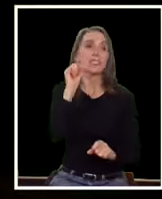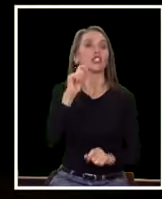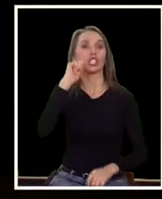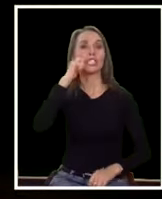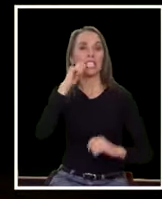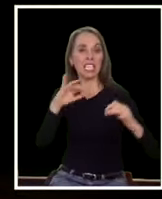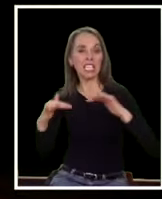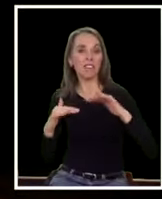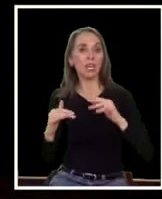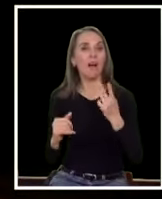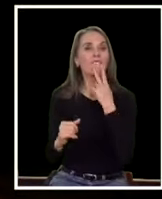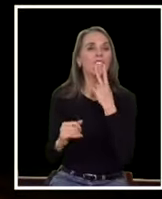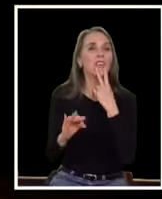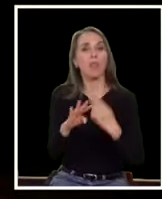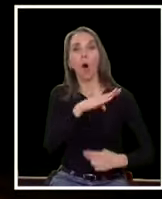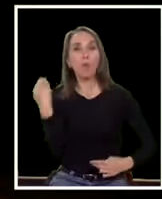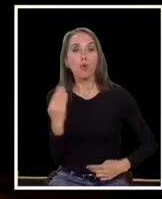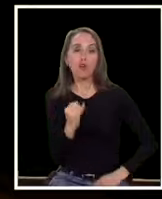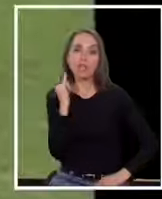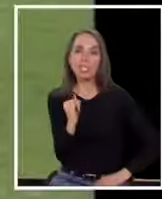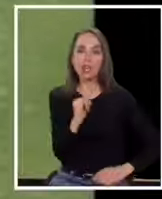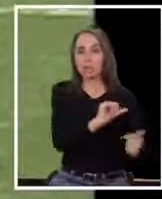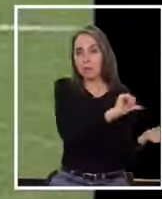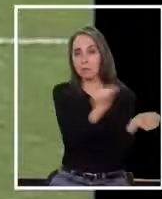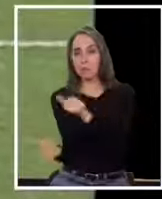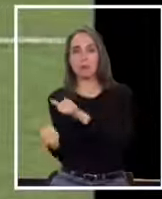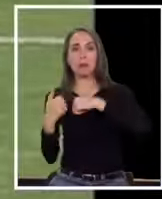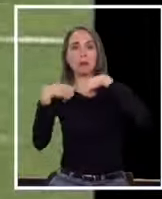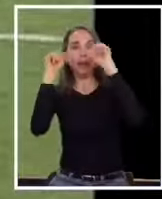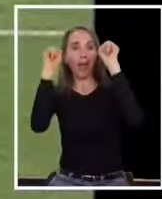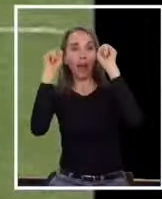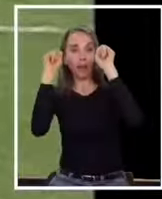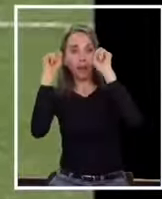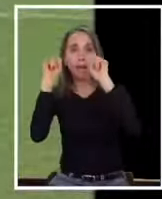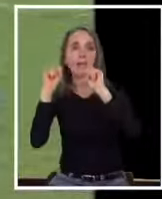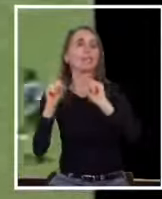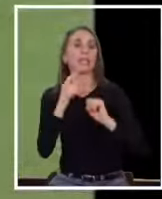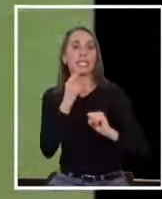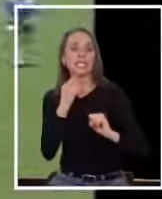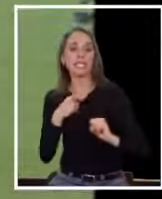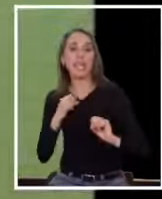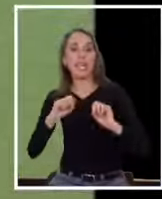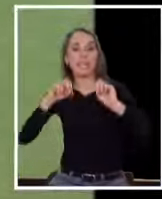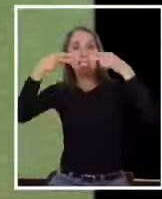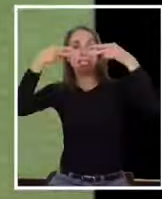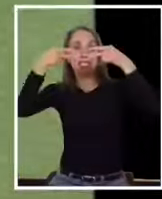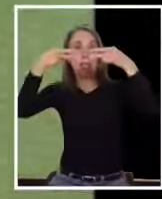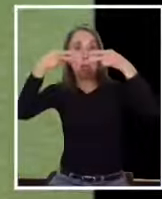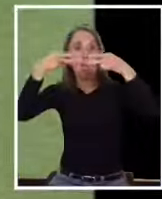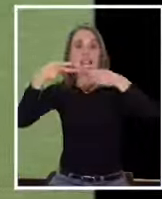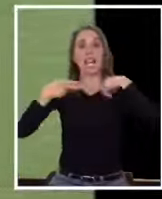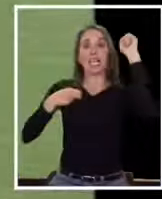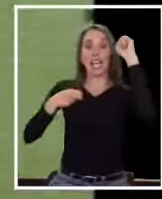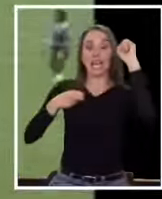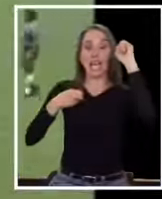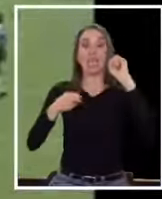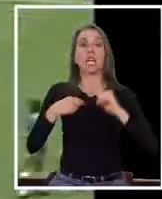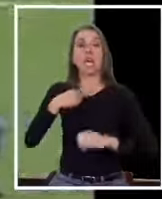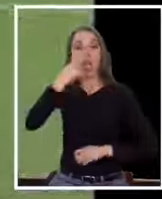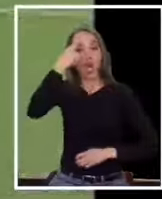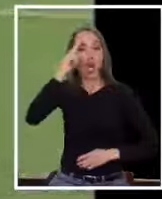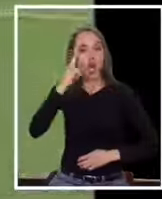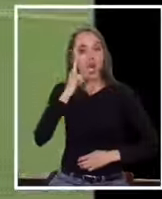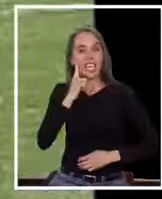muerte, era un partido que tenían que ganar sí o sí. Un partido en el que no solo se peleaba el paso a la semifinal, había una mezcla de orgullo herido y